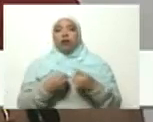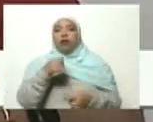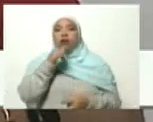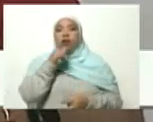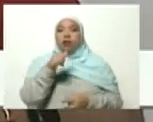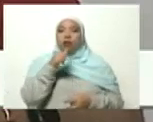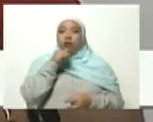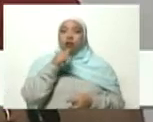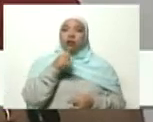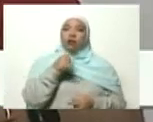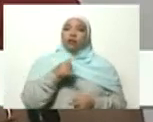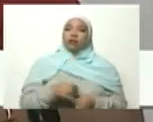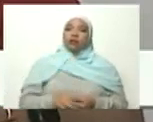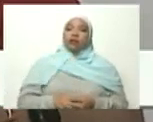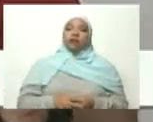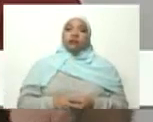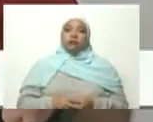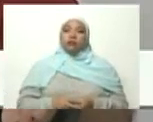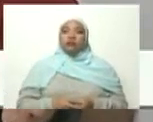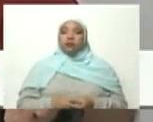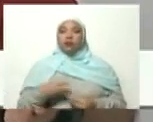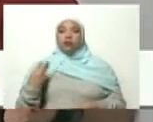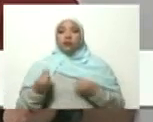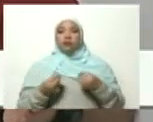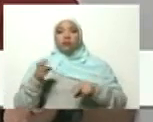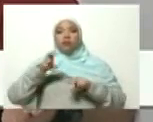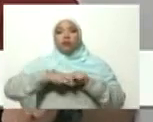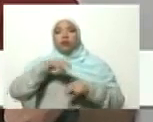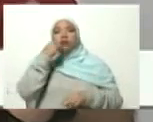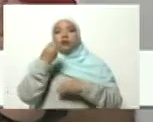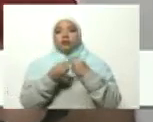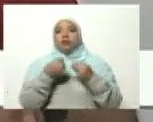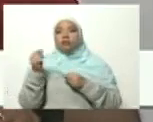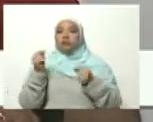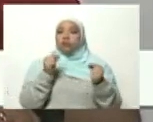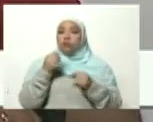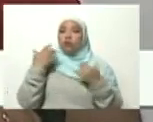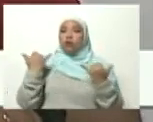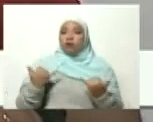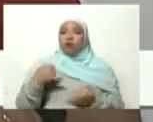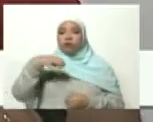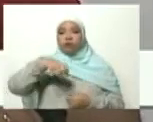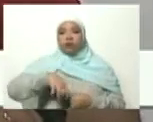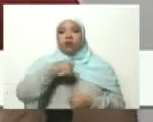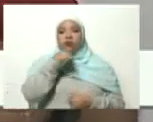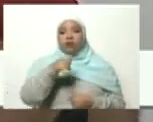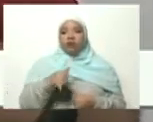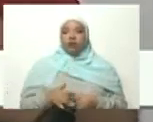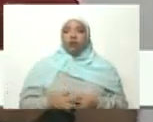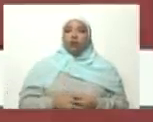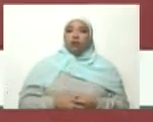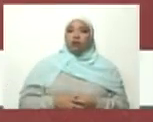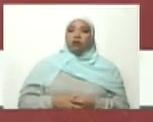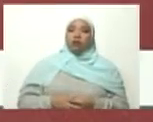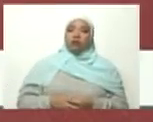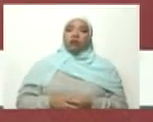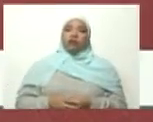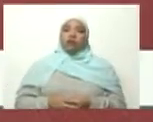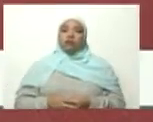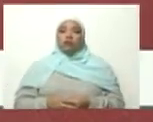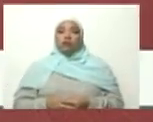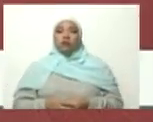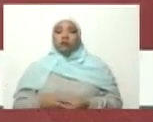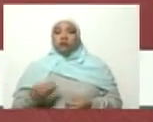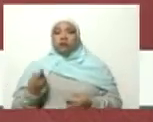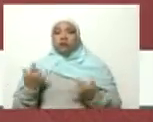rebeldía. En rebeldía. Y este partido es un sinónimo de eso, o es un instrumento para